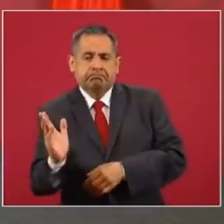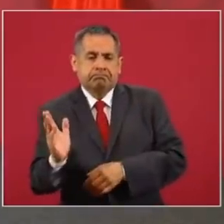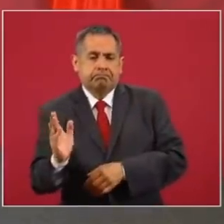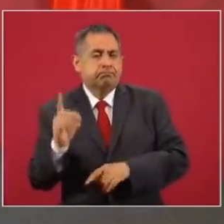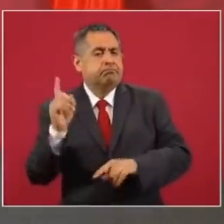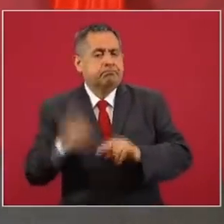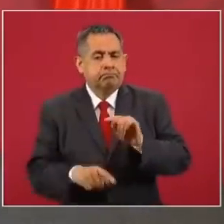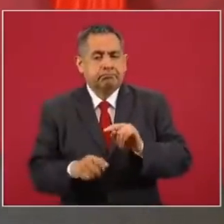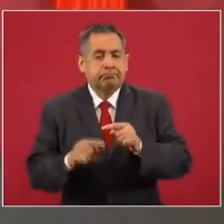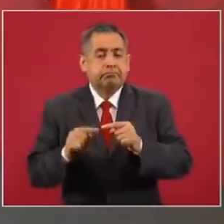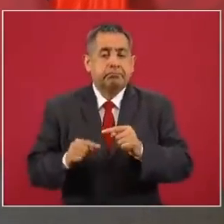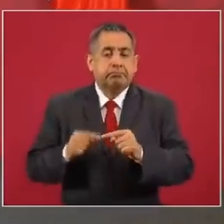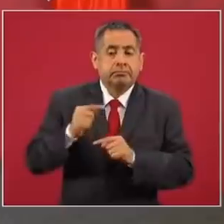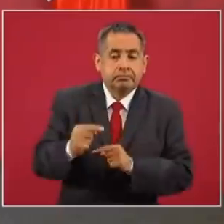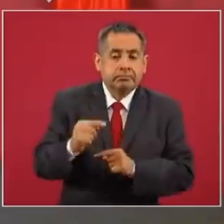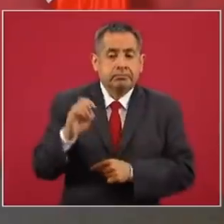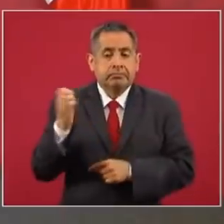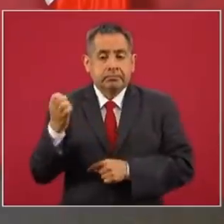para enero, para febrero.